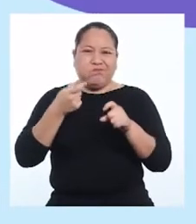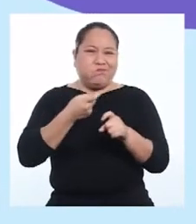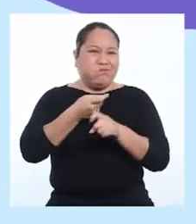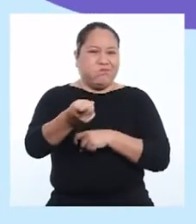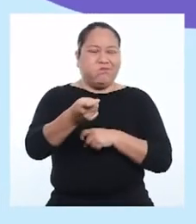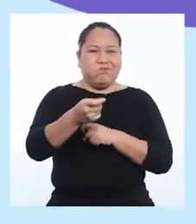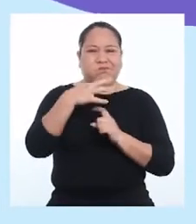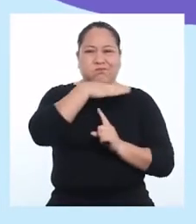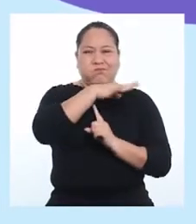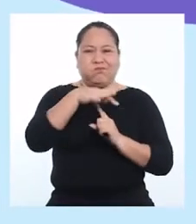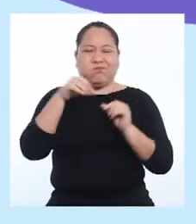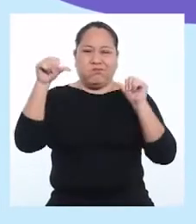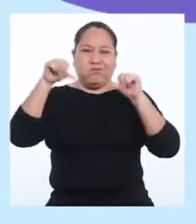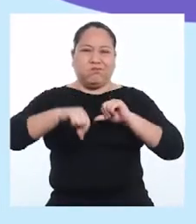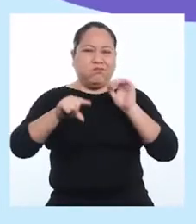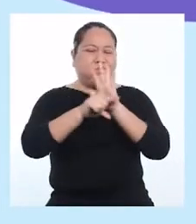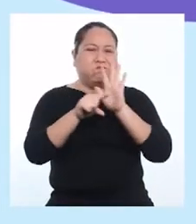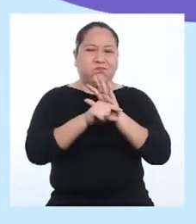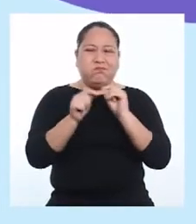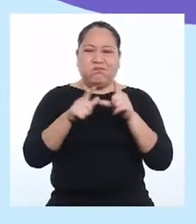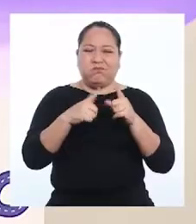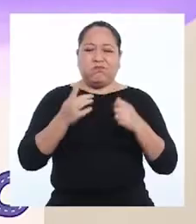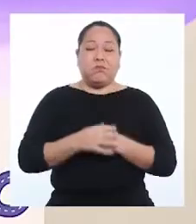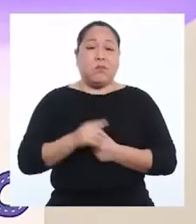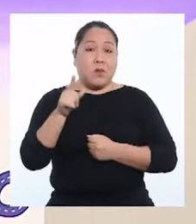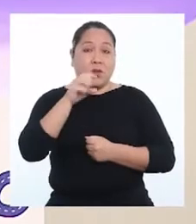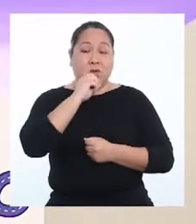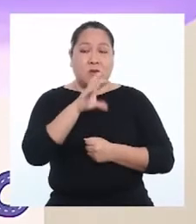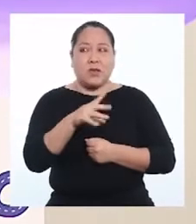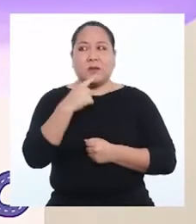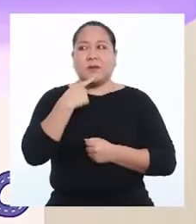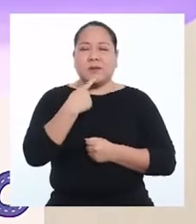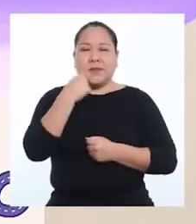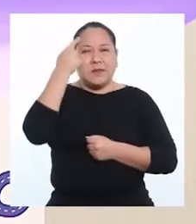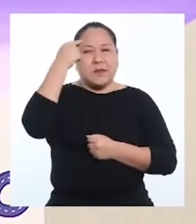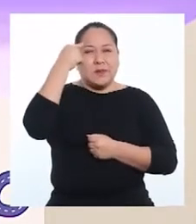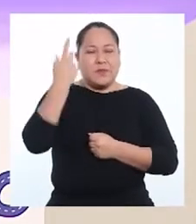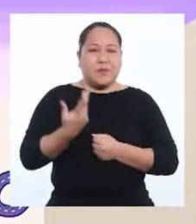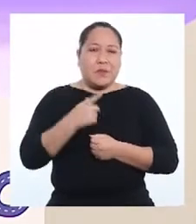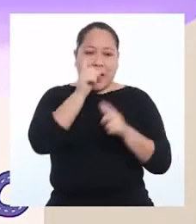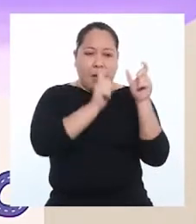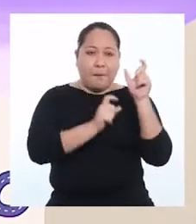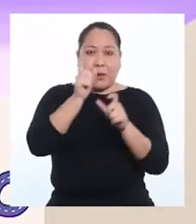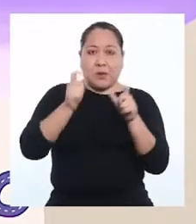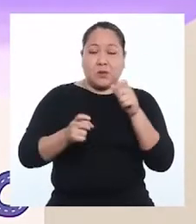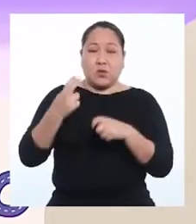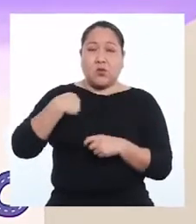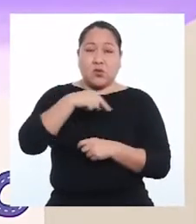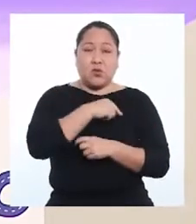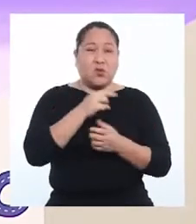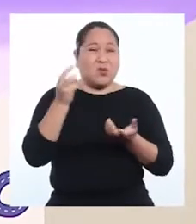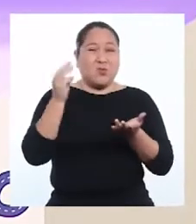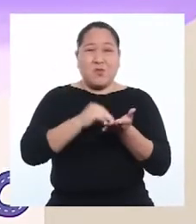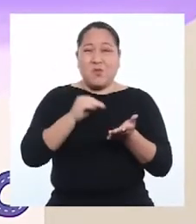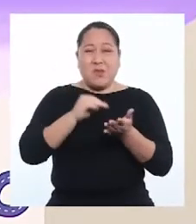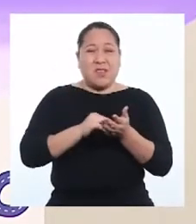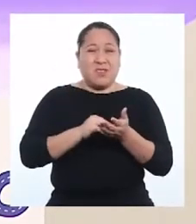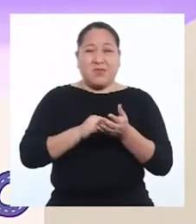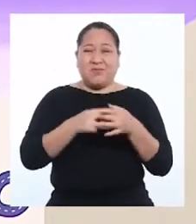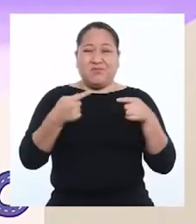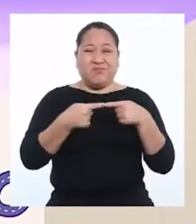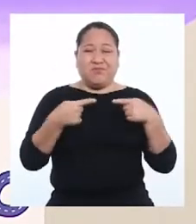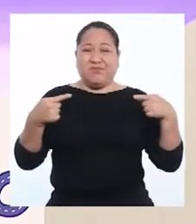medio ambiente es negativo y muy grande. Lo que comentas me hace pensar que nosotros, los seres humanos, somos los principales